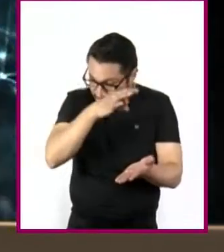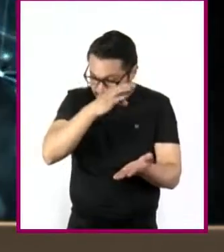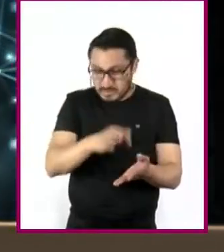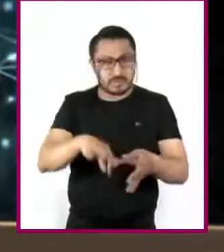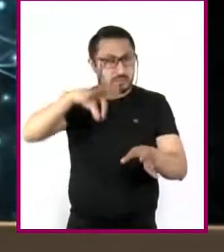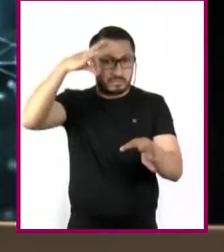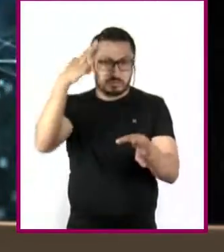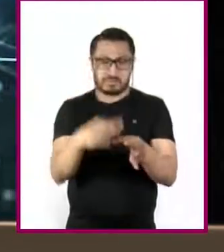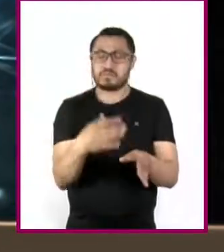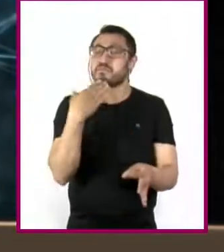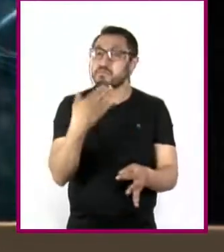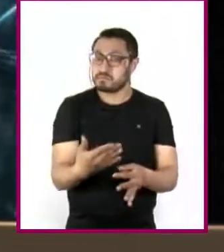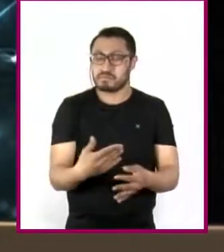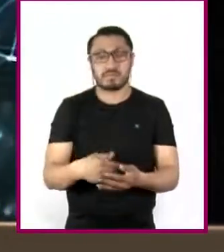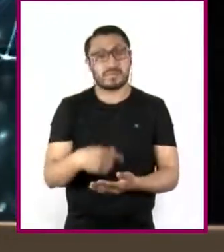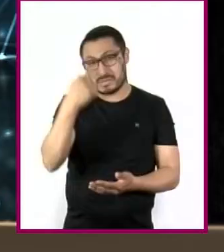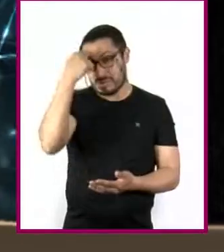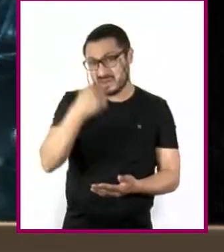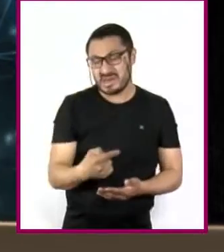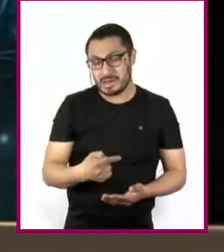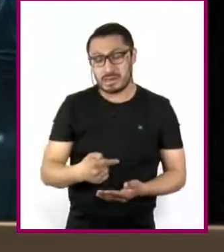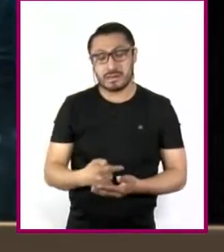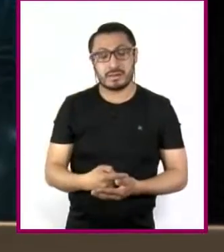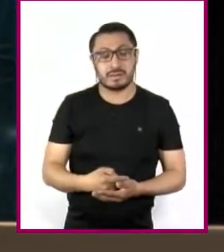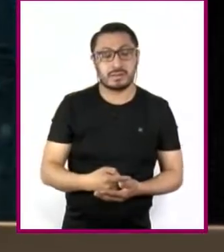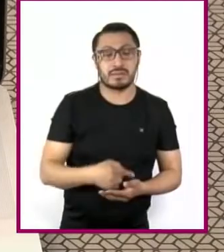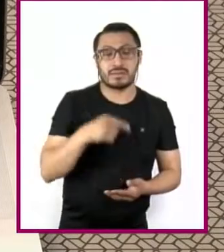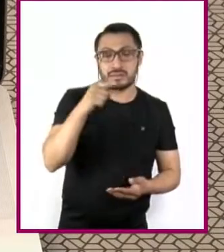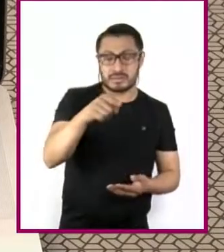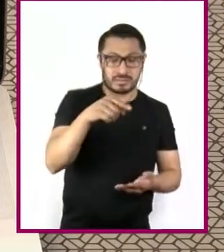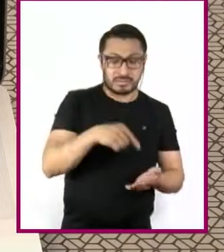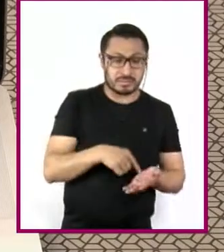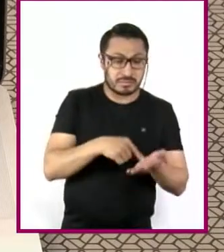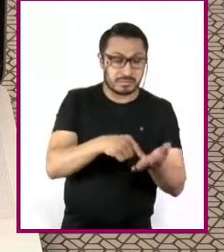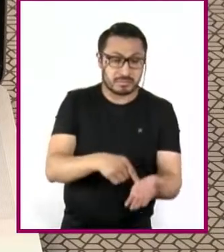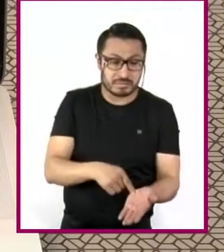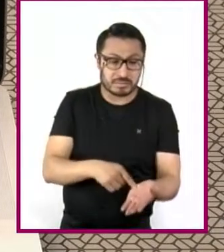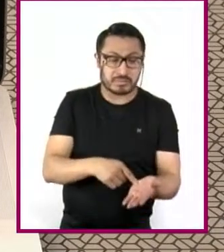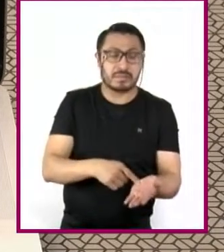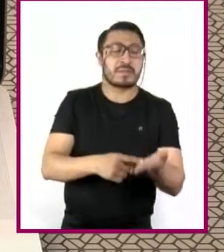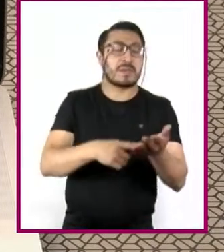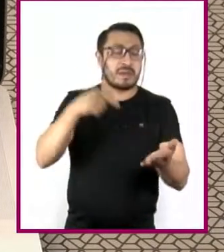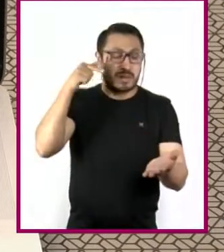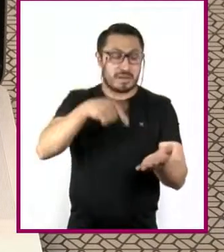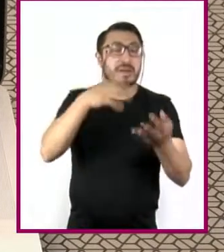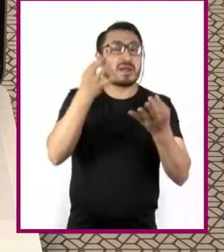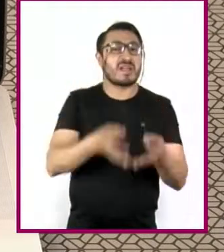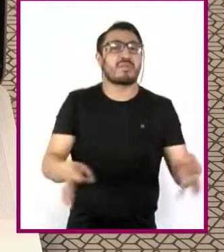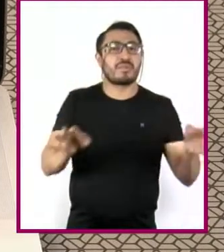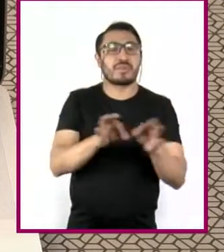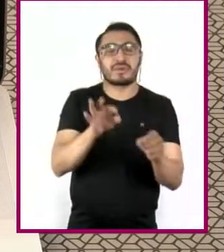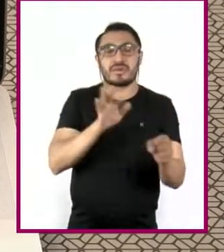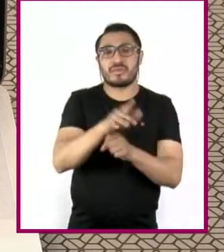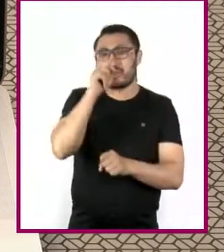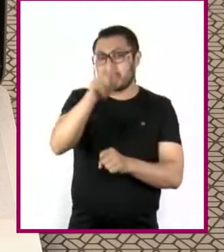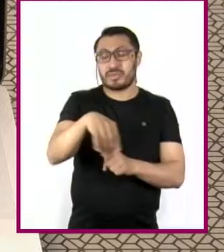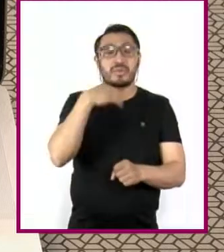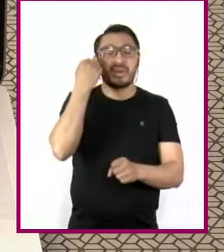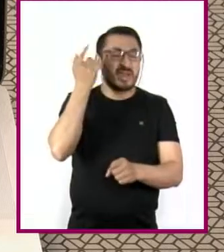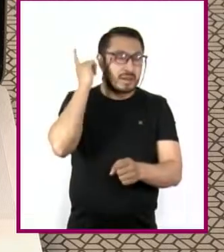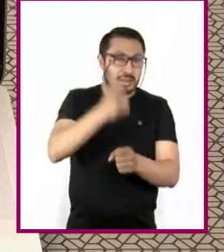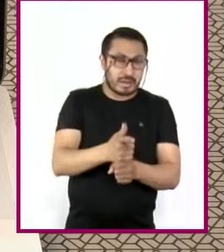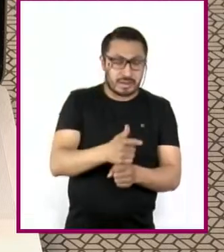bien planteado para poder tomar esa muestra que sea significativa de lo que queremos medir.